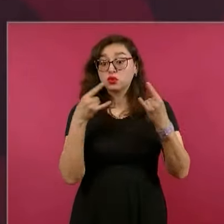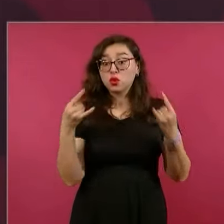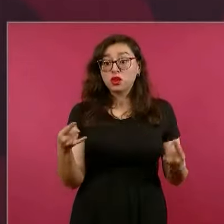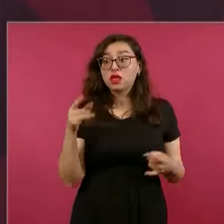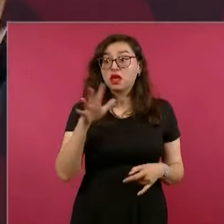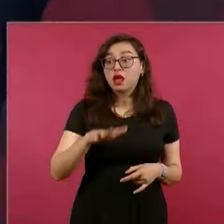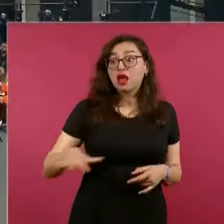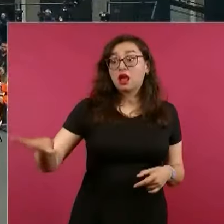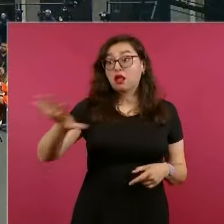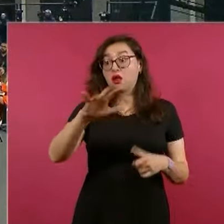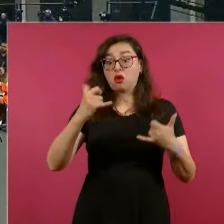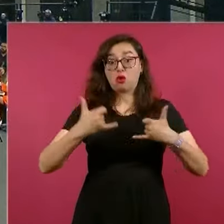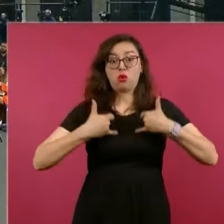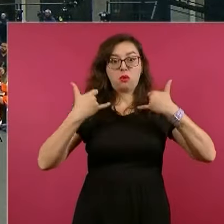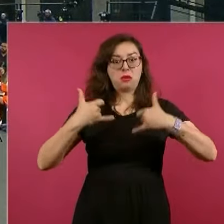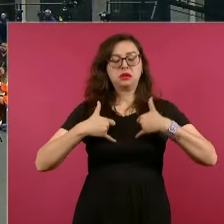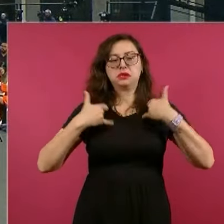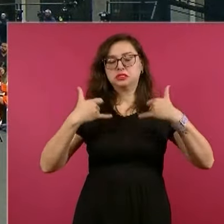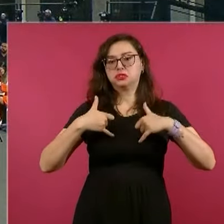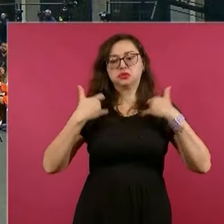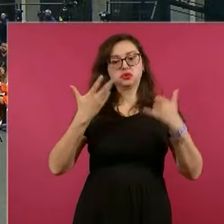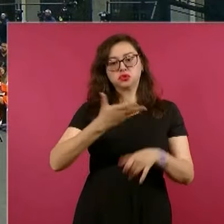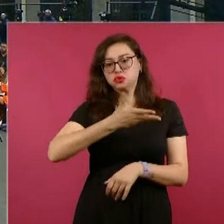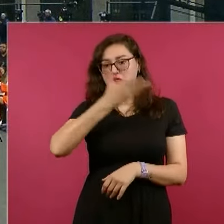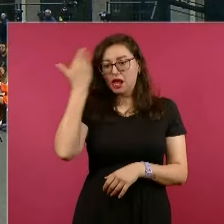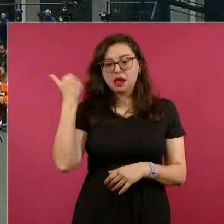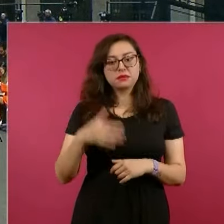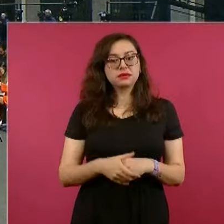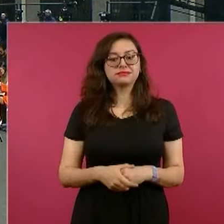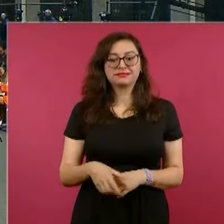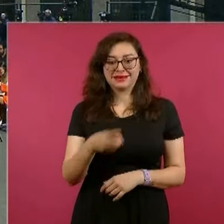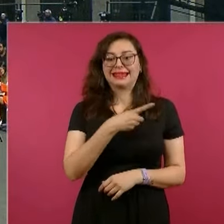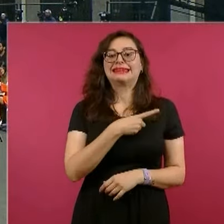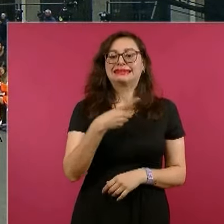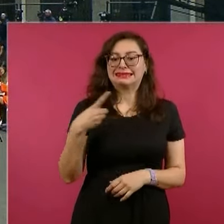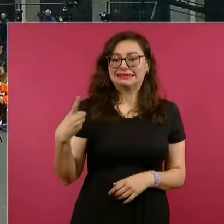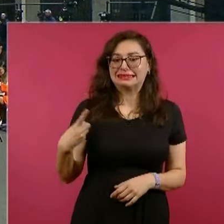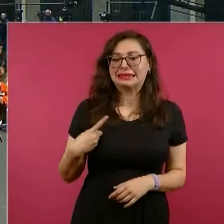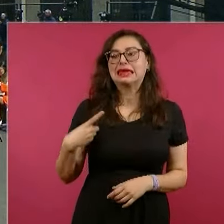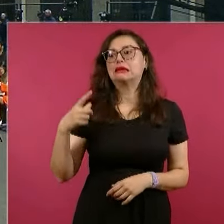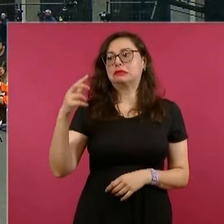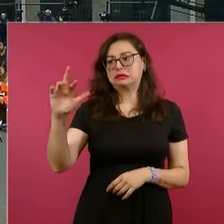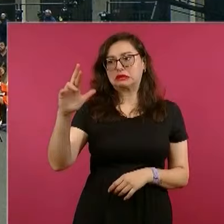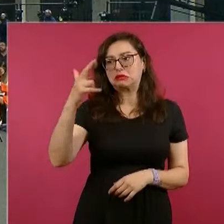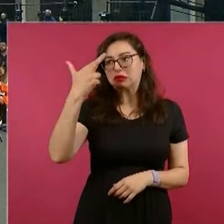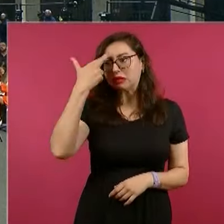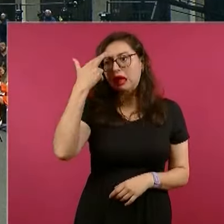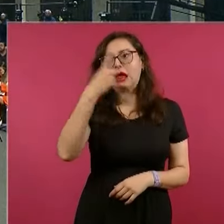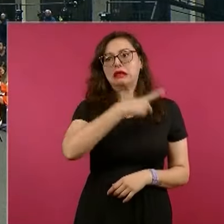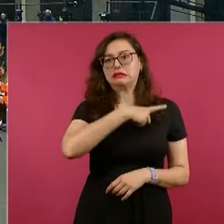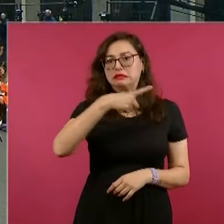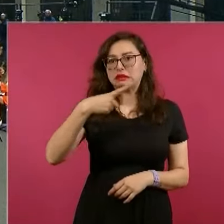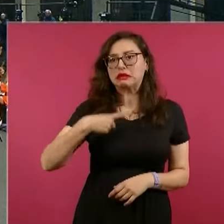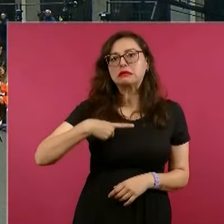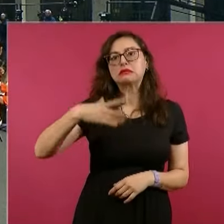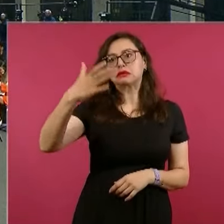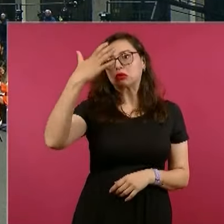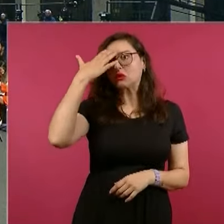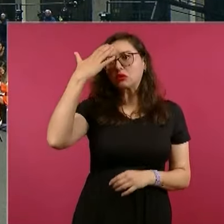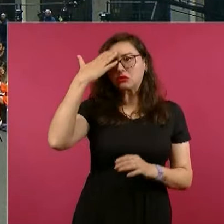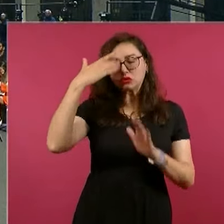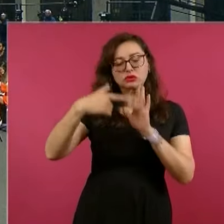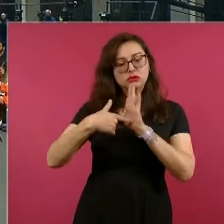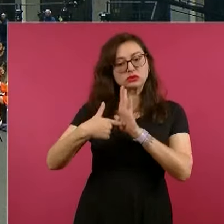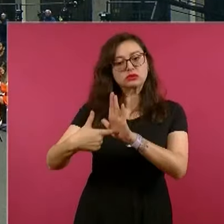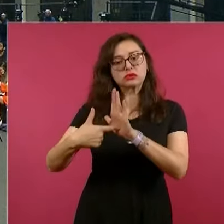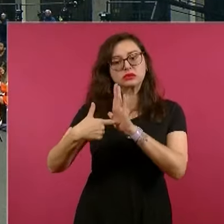que reciben ataques pues del gobierno, del crimen organizado, de todos los sectores. Durísimo lo que dice de nuevo hoy el